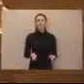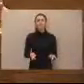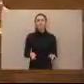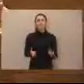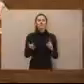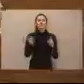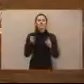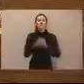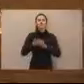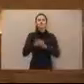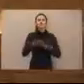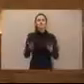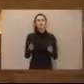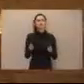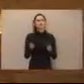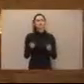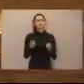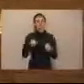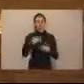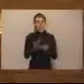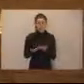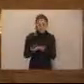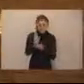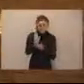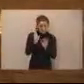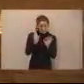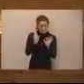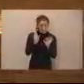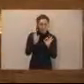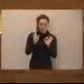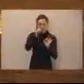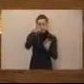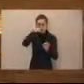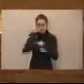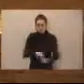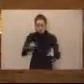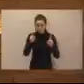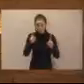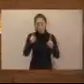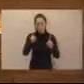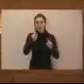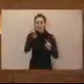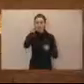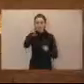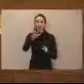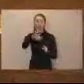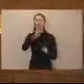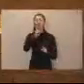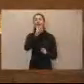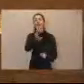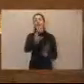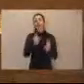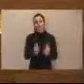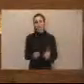en lo que respecta a esta moción concreta, ¿no? A la posición para este año, pero para otros años les vamos a advertir